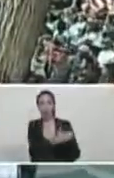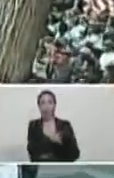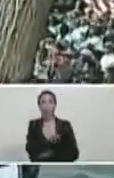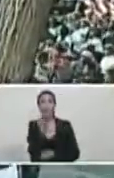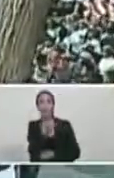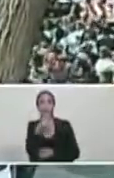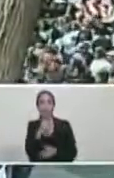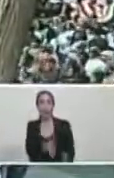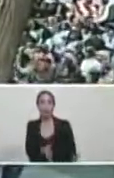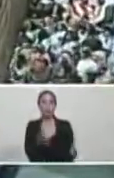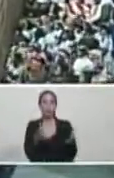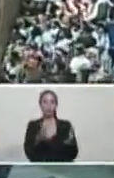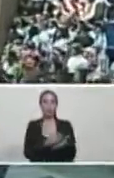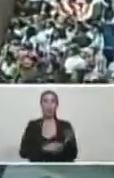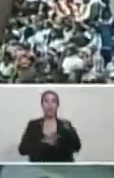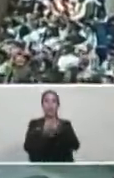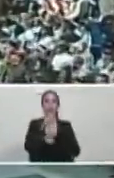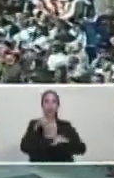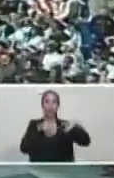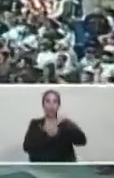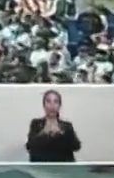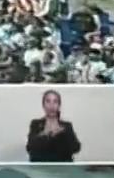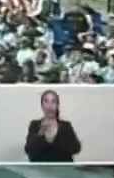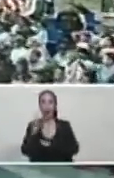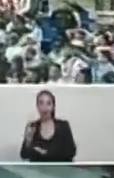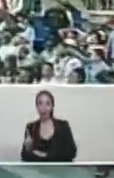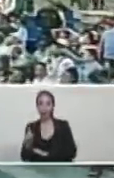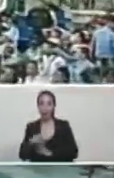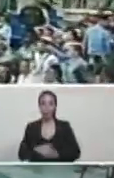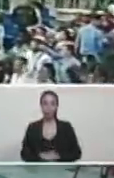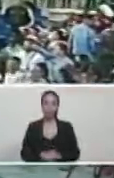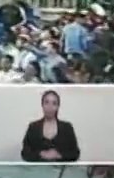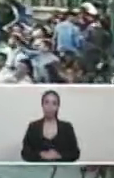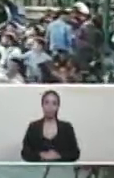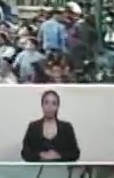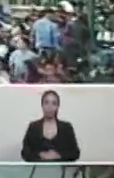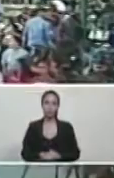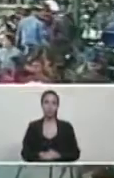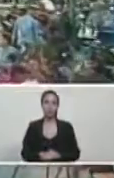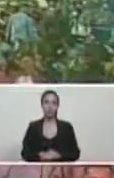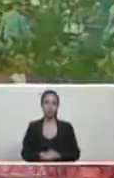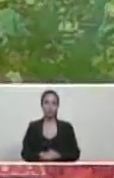Venezuela, la selección nacional mayor de fútbol, ganó 3-1, caballero.